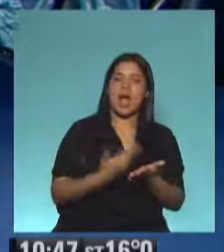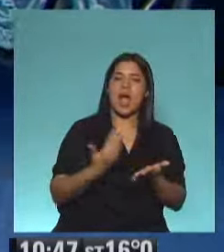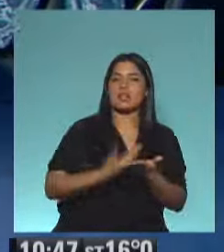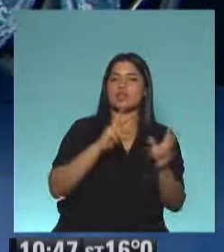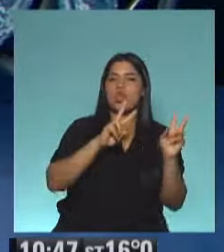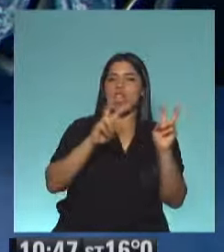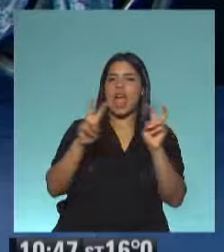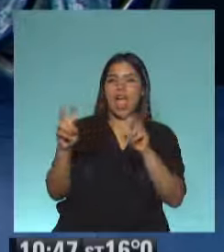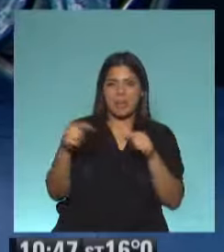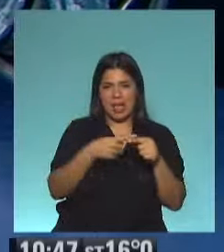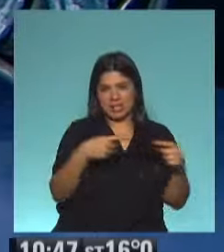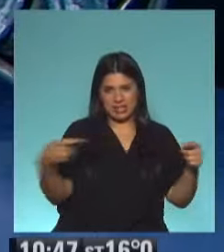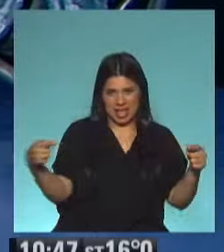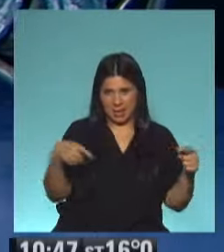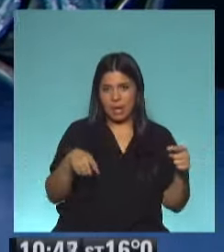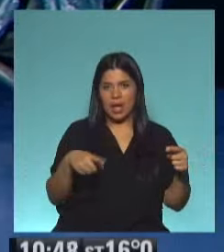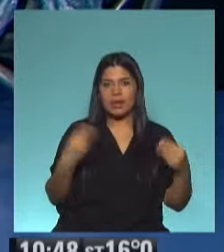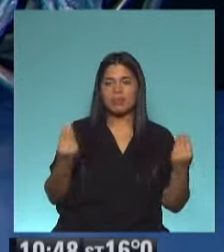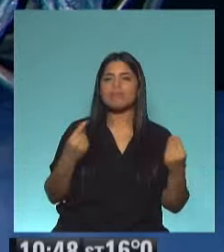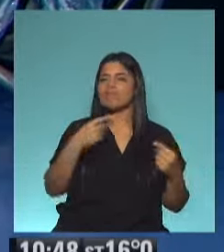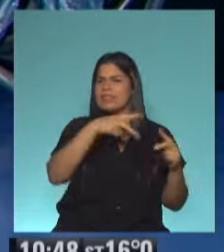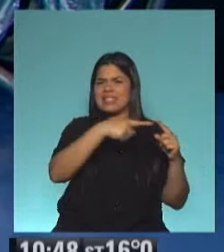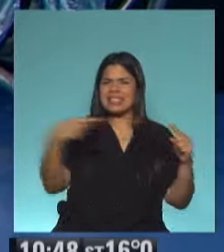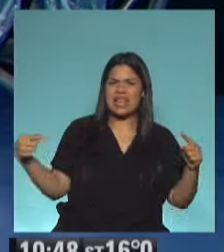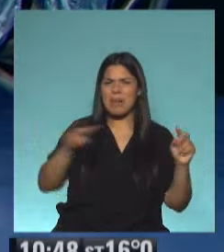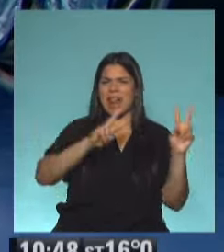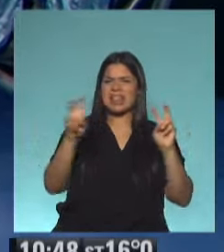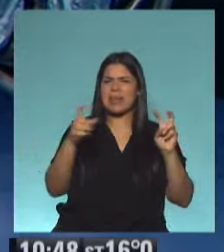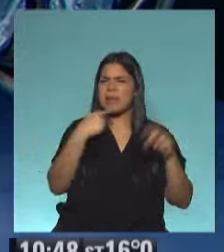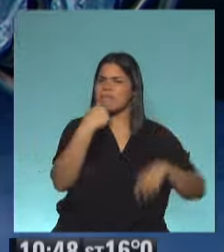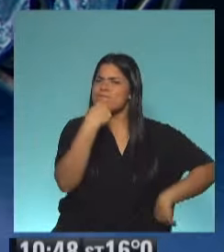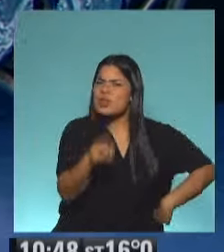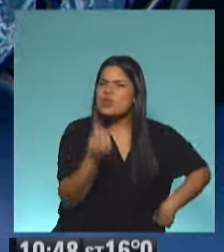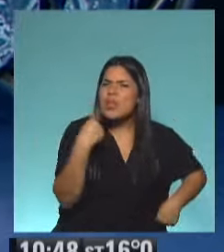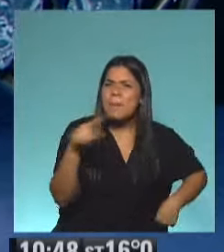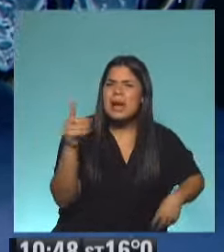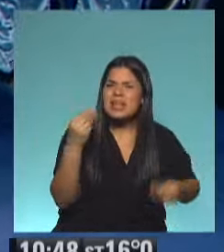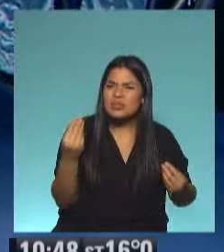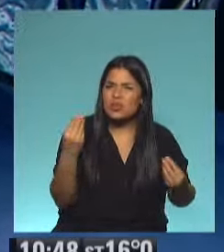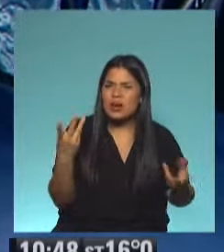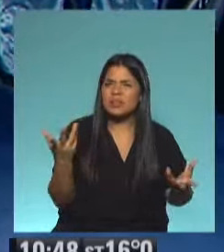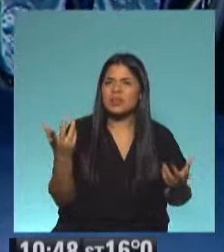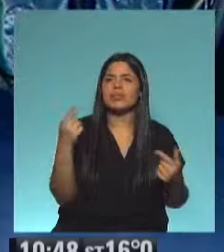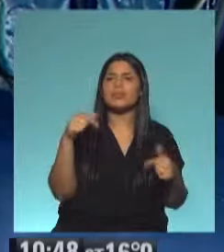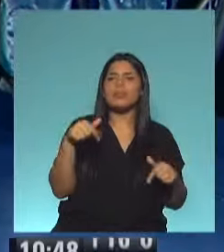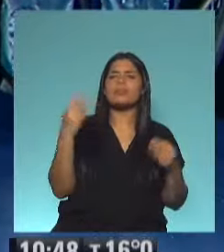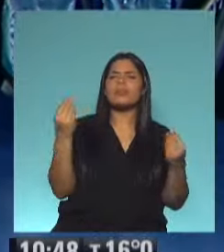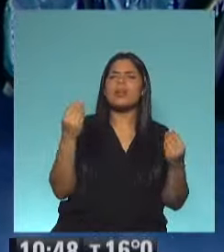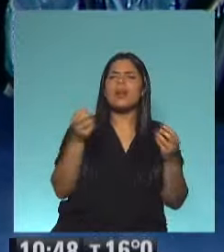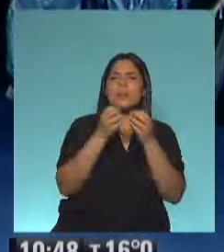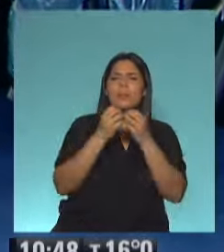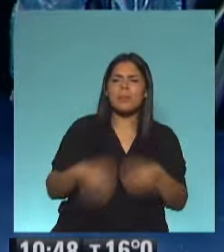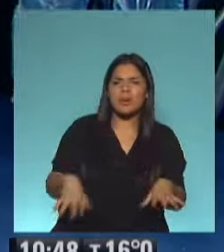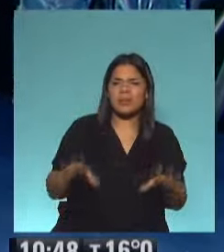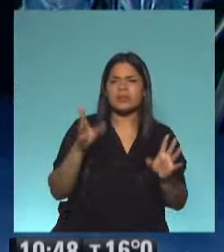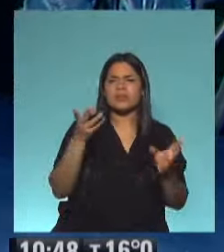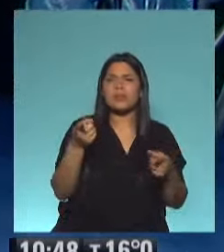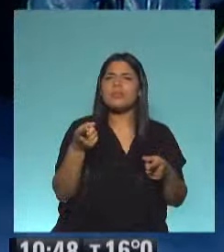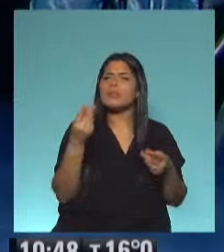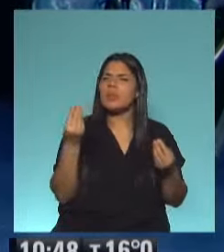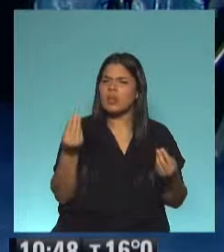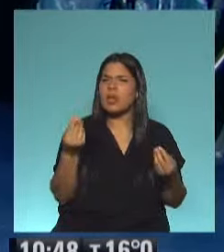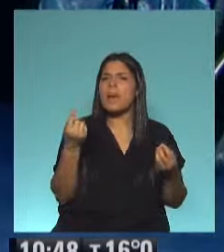Bien, esta semana nos preguntamos qué mundo se esconde el carnaval y descubrimos muchos mundos de carnaval. Muchísimos. Empezamos, acá tenemos nuestro frasco de palabras,